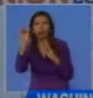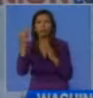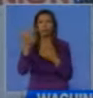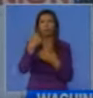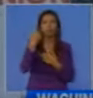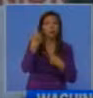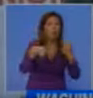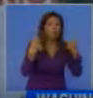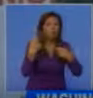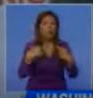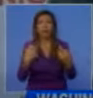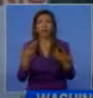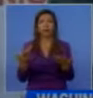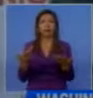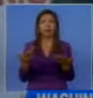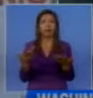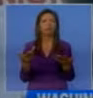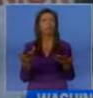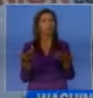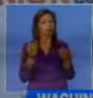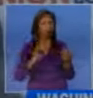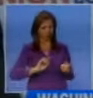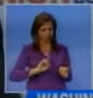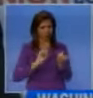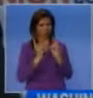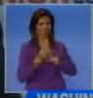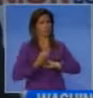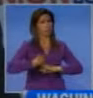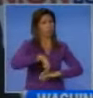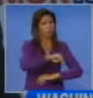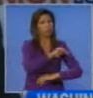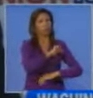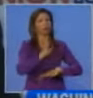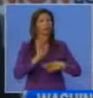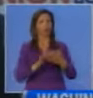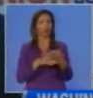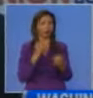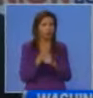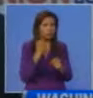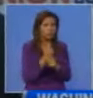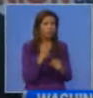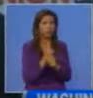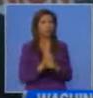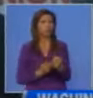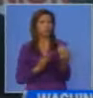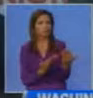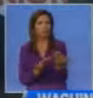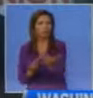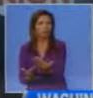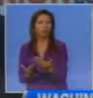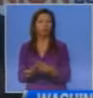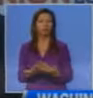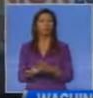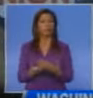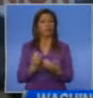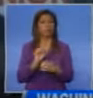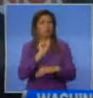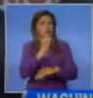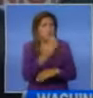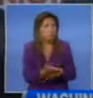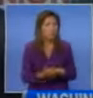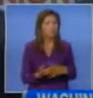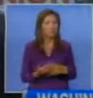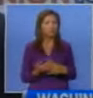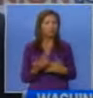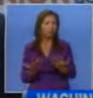ser protagonistas de la historia nacional. Proponemos un pacto social sin mesianismos ni abusos.